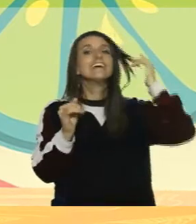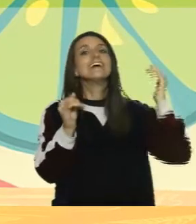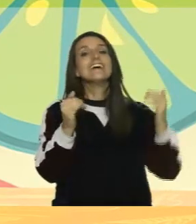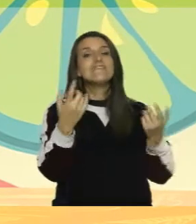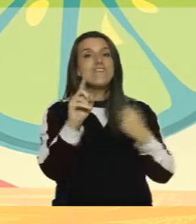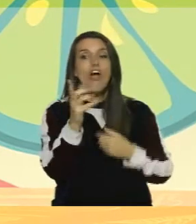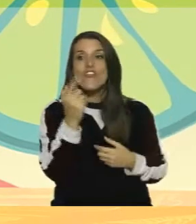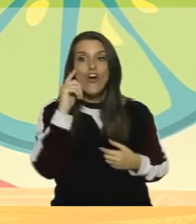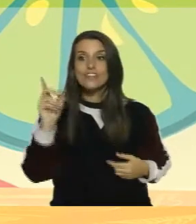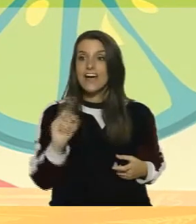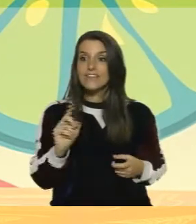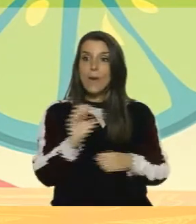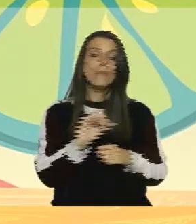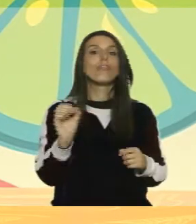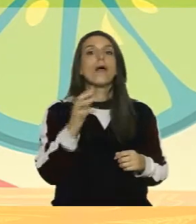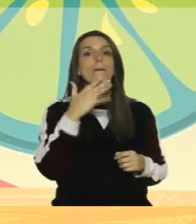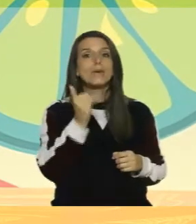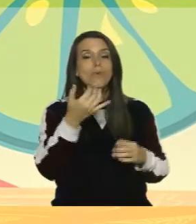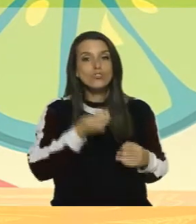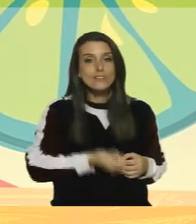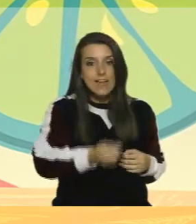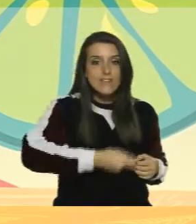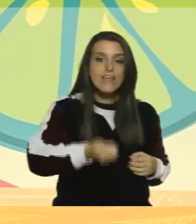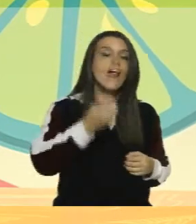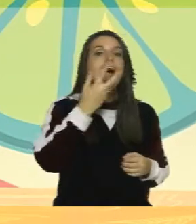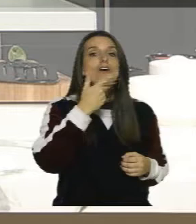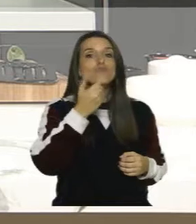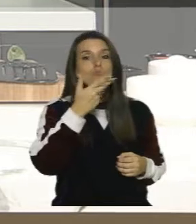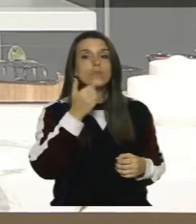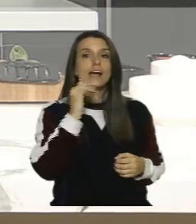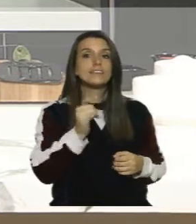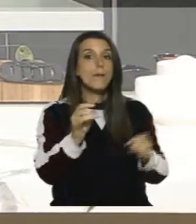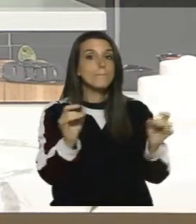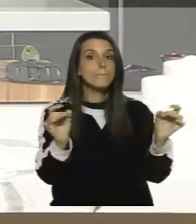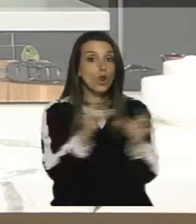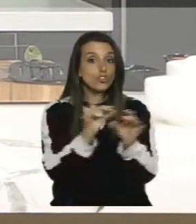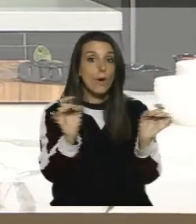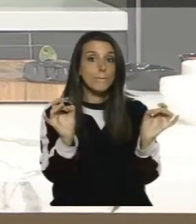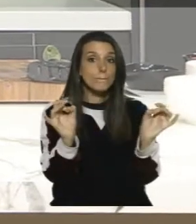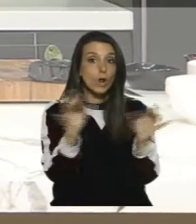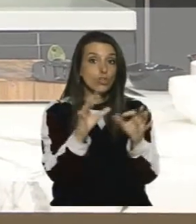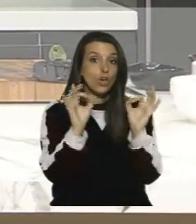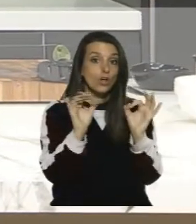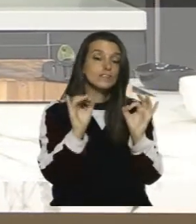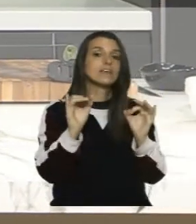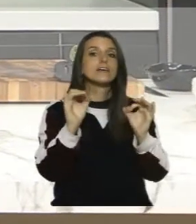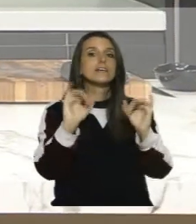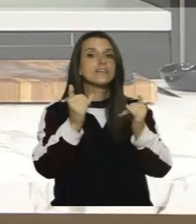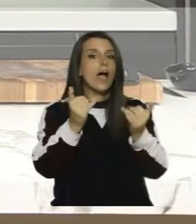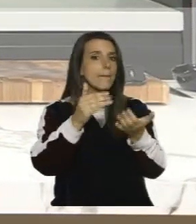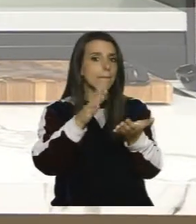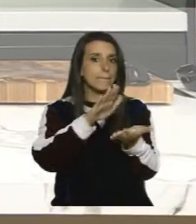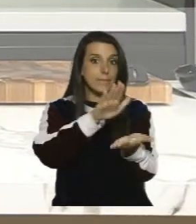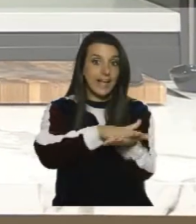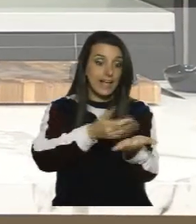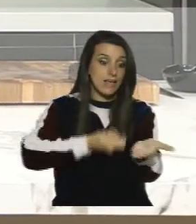Pero no sabía que le podía poner, que cuando lo pones en el sartén con el azúcar... Exacto, cuando ya está pronto el crepe, o sea, ya lo tenés dobladito, todo... Con el